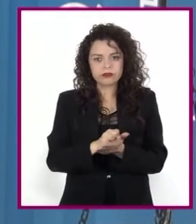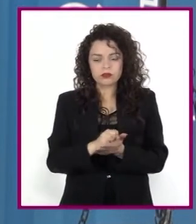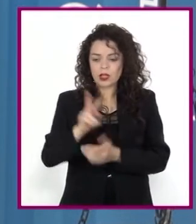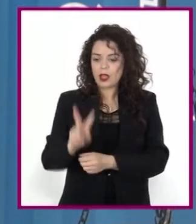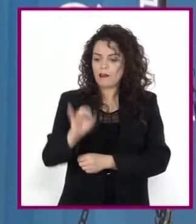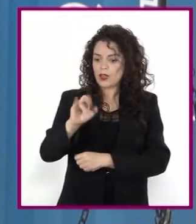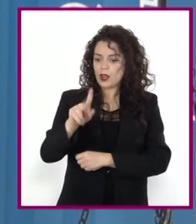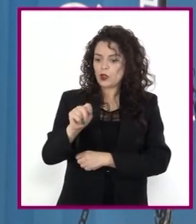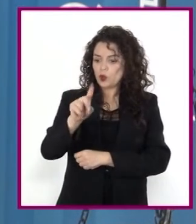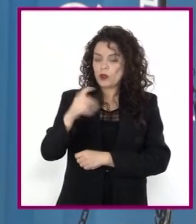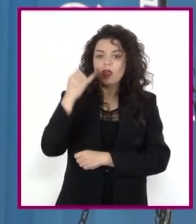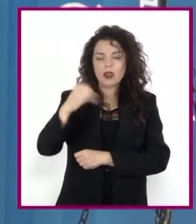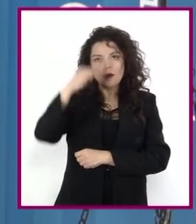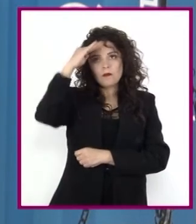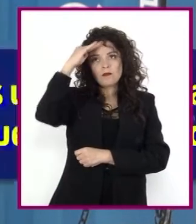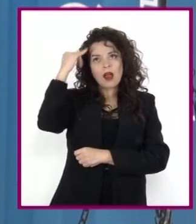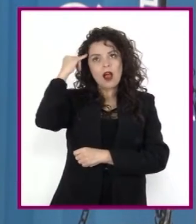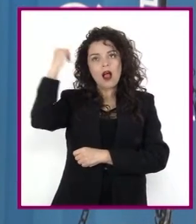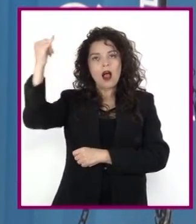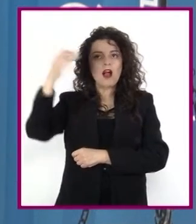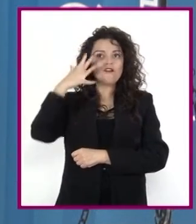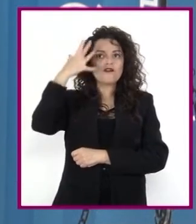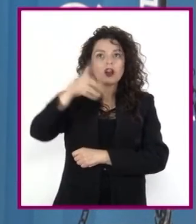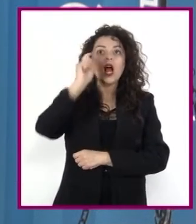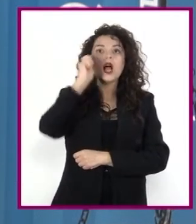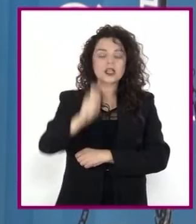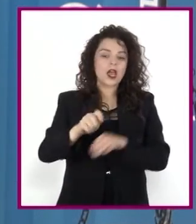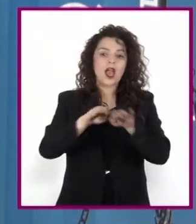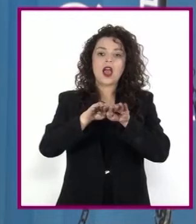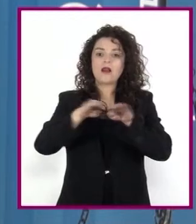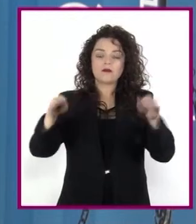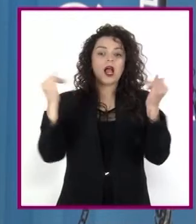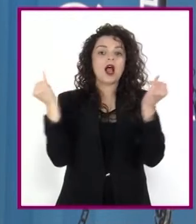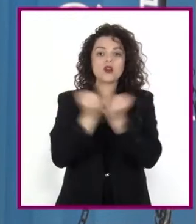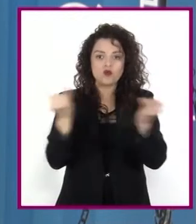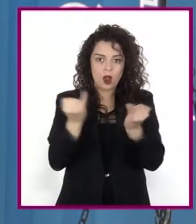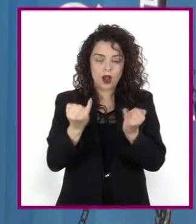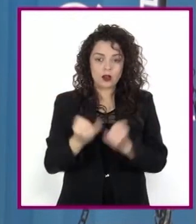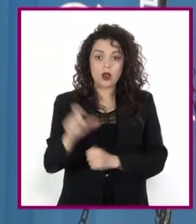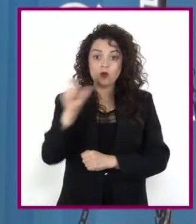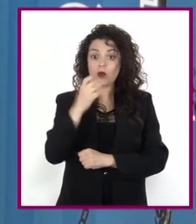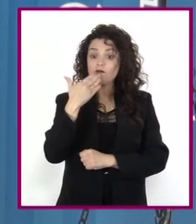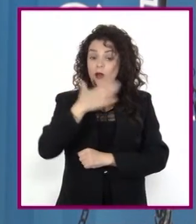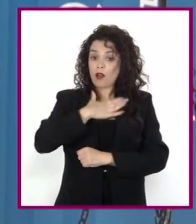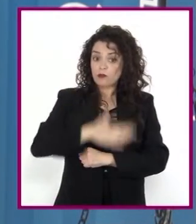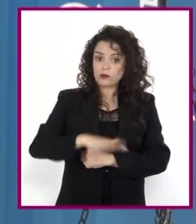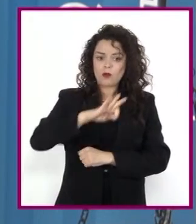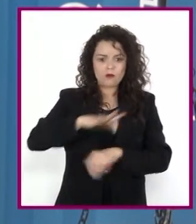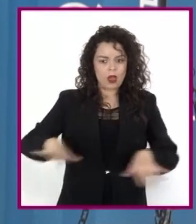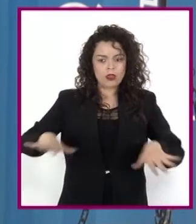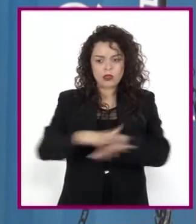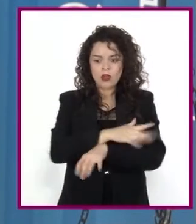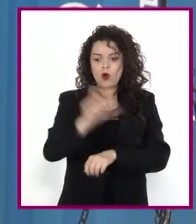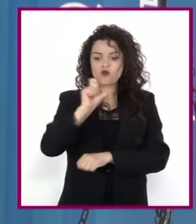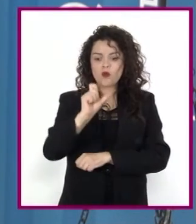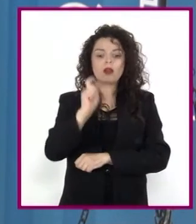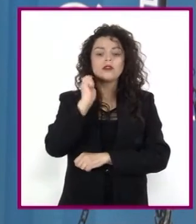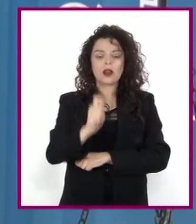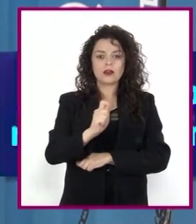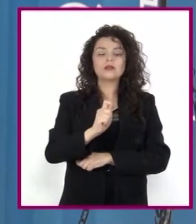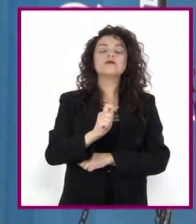y un ideal que busca la equidad. Los actos injustos se pueden revertir cuando se reparan los